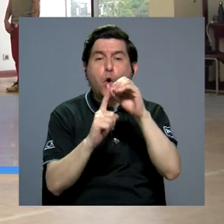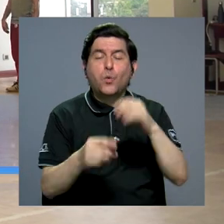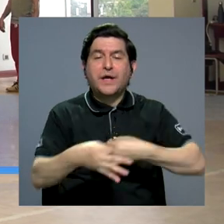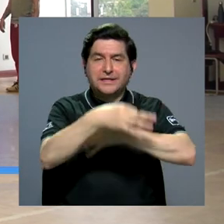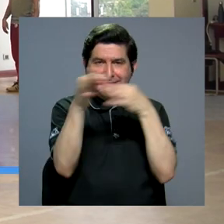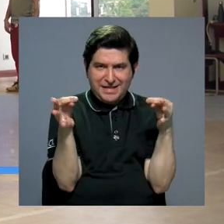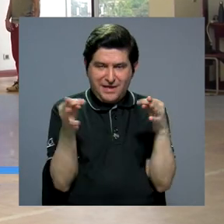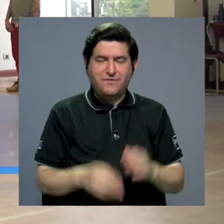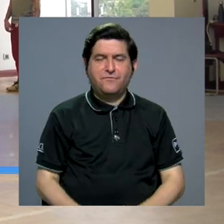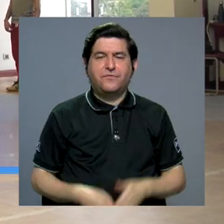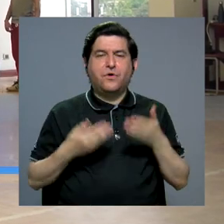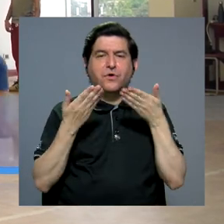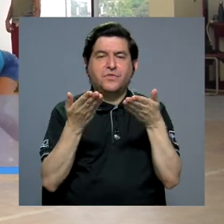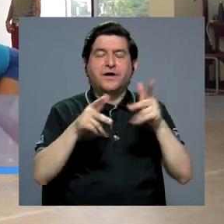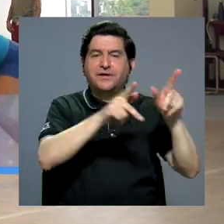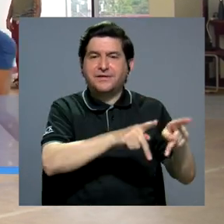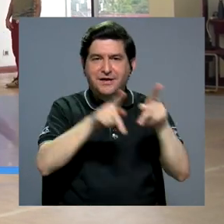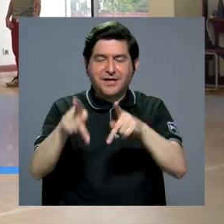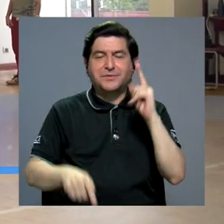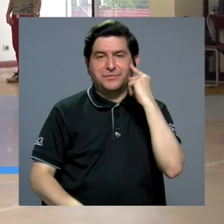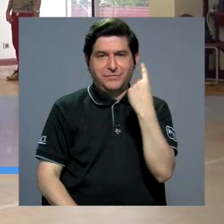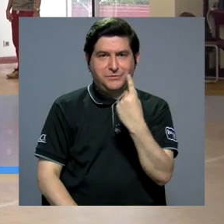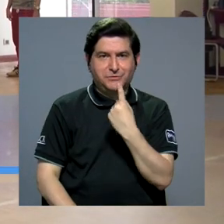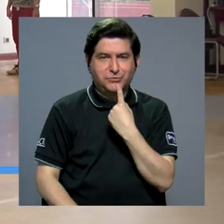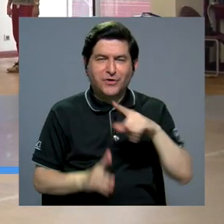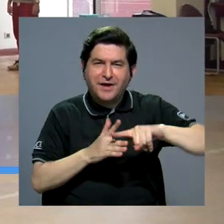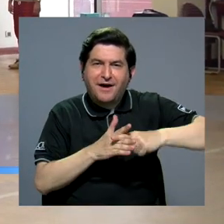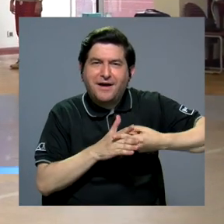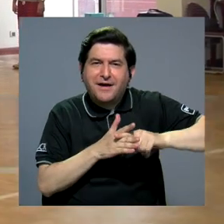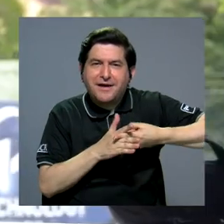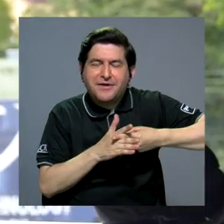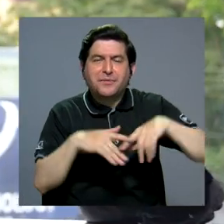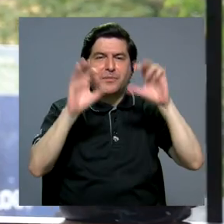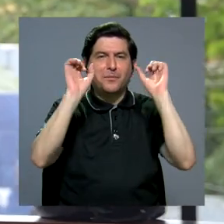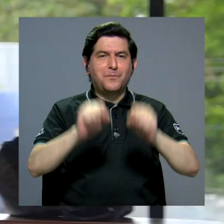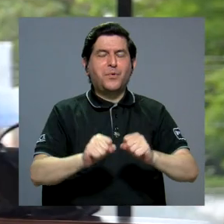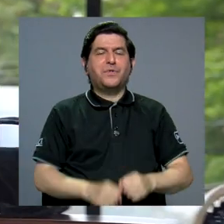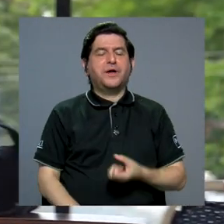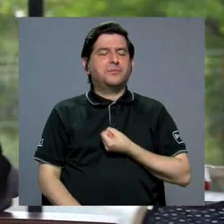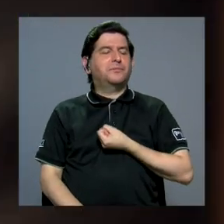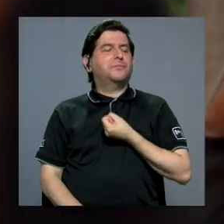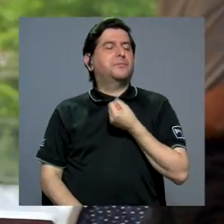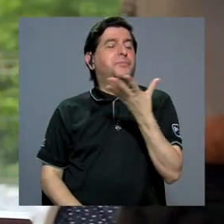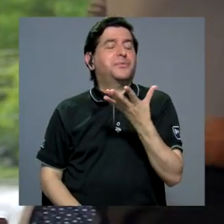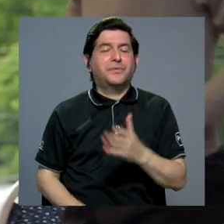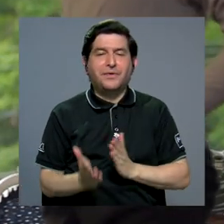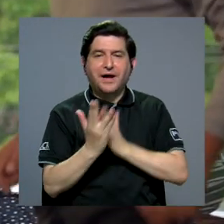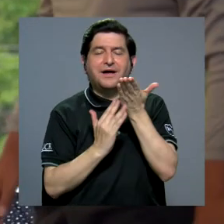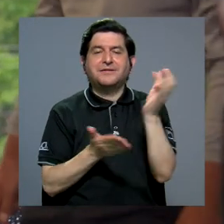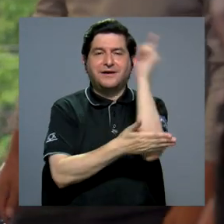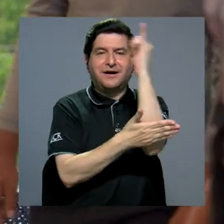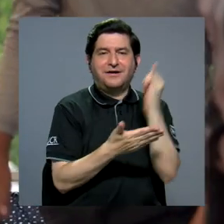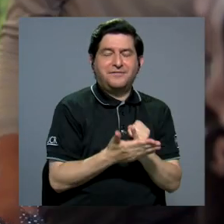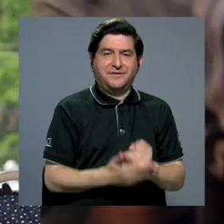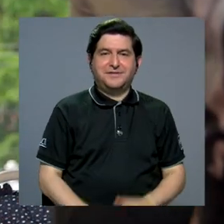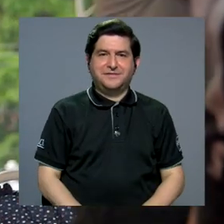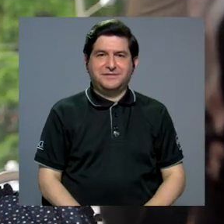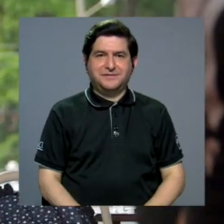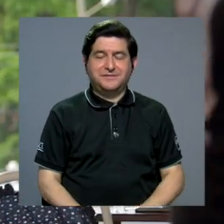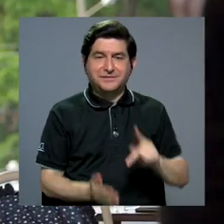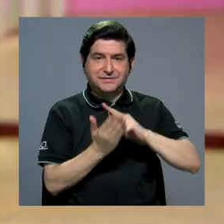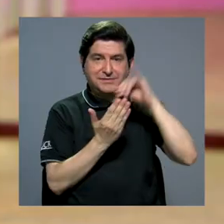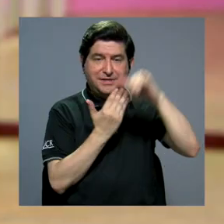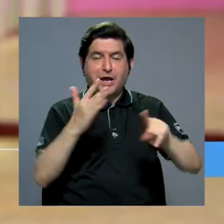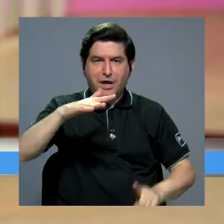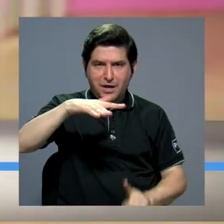del taller, brindarle a las personas sordas herramientas para que puedan expresarse por medio del arte. Este